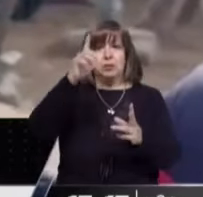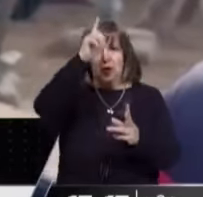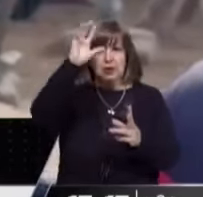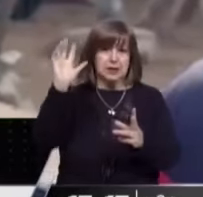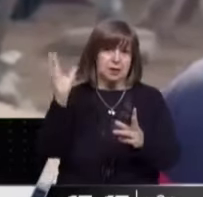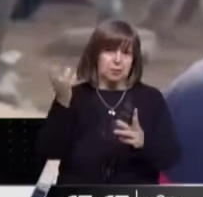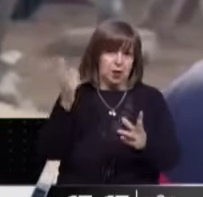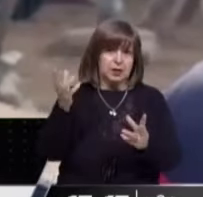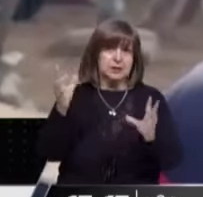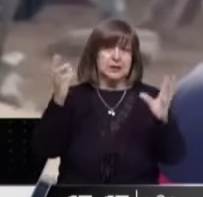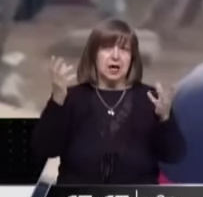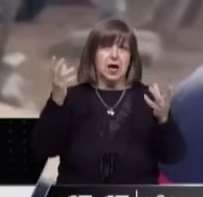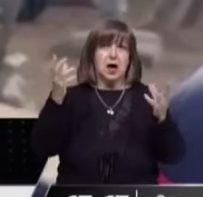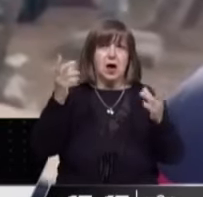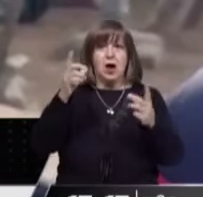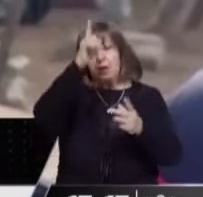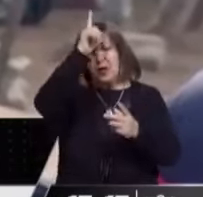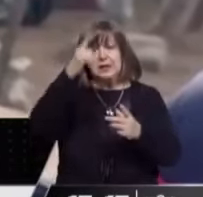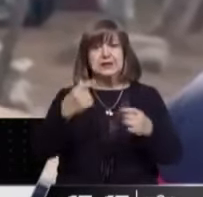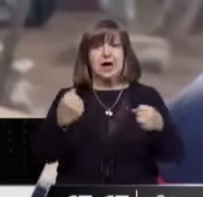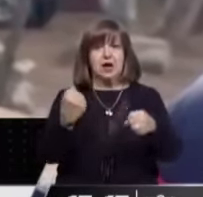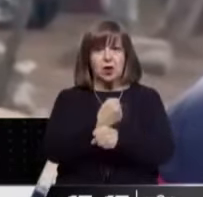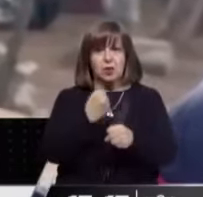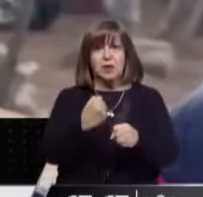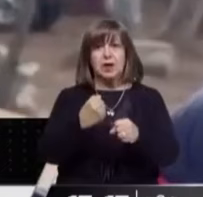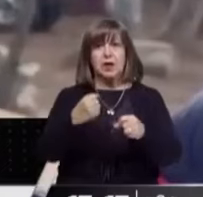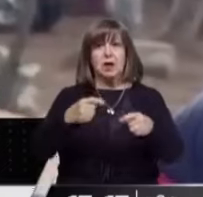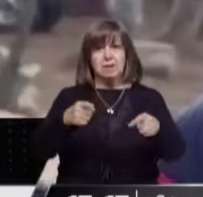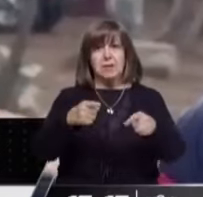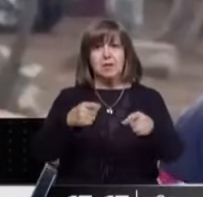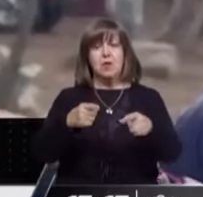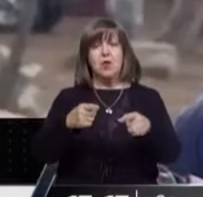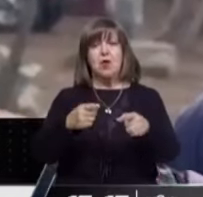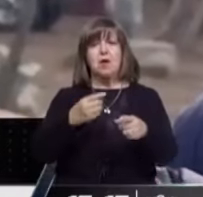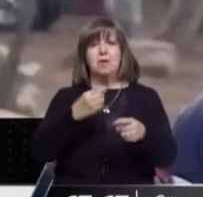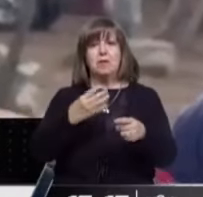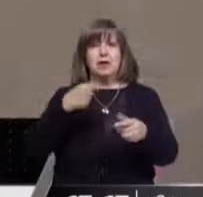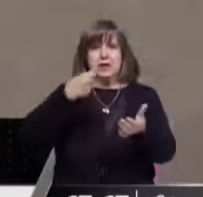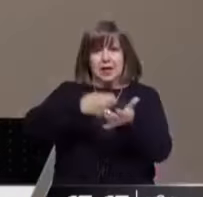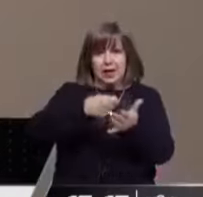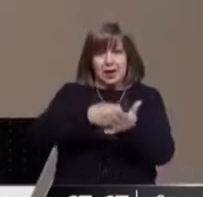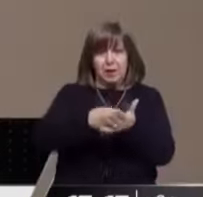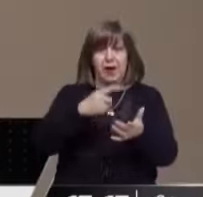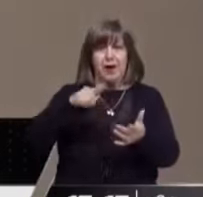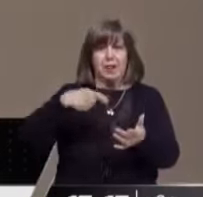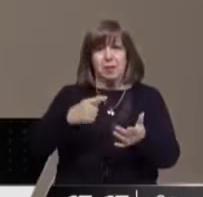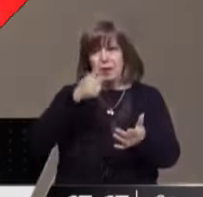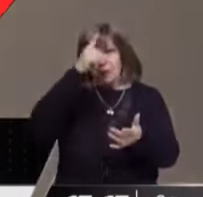señor Cornejo, ¿no? Descontarle tanto a los oficiales que están haciendo su trabajo.